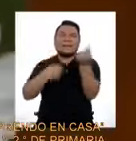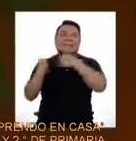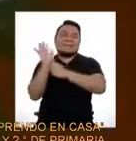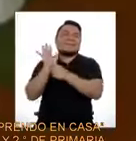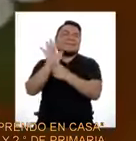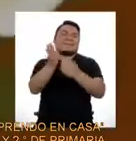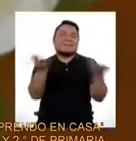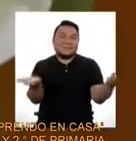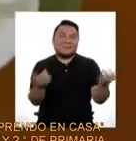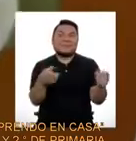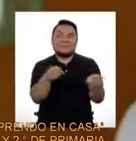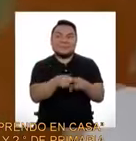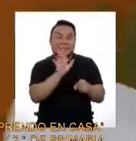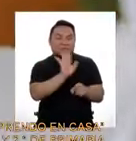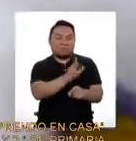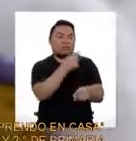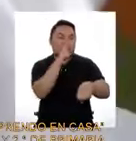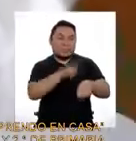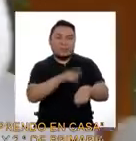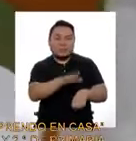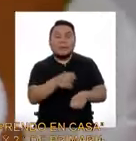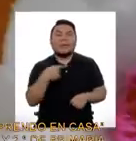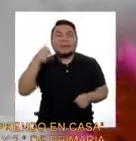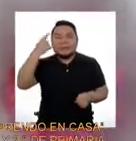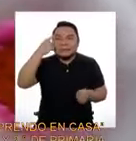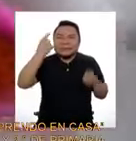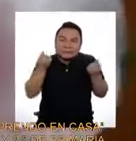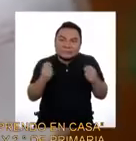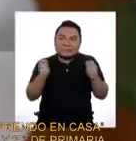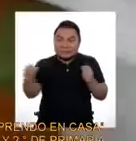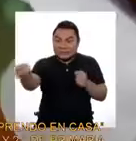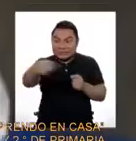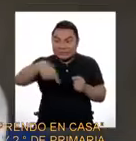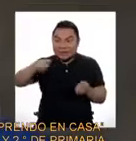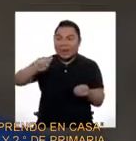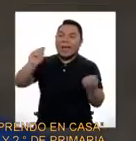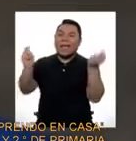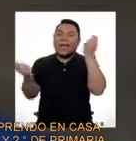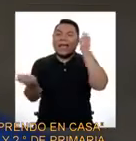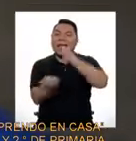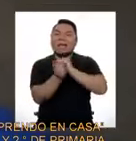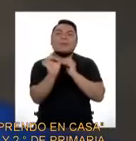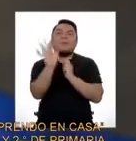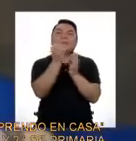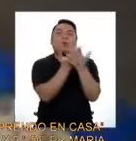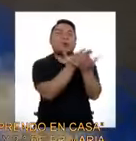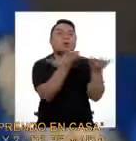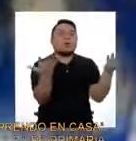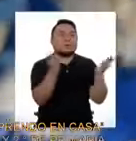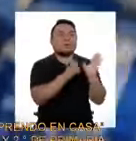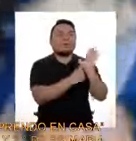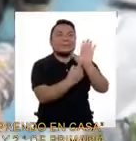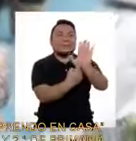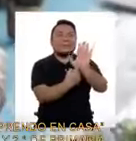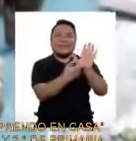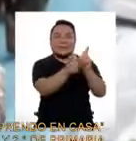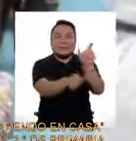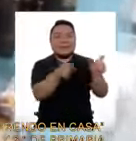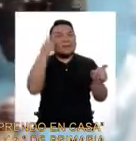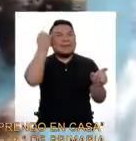en forma natural. Así que tratamos de recuperarlos, de darles el valor agregado y de ofrecer a la población